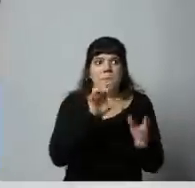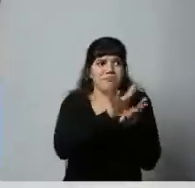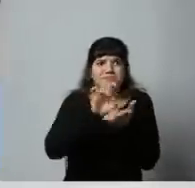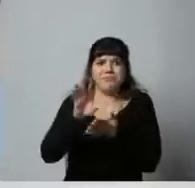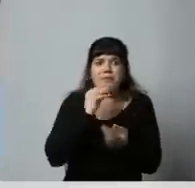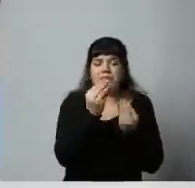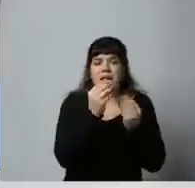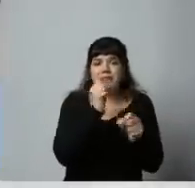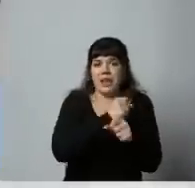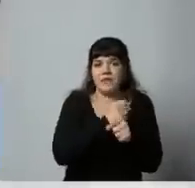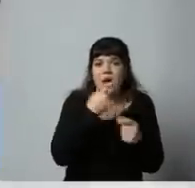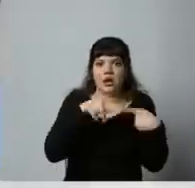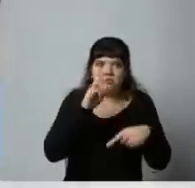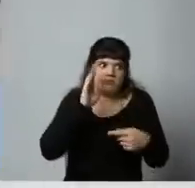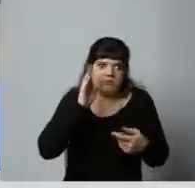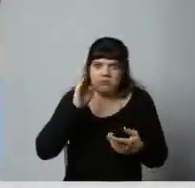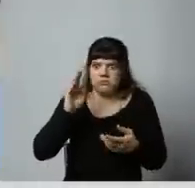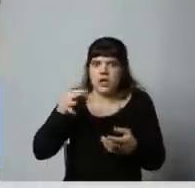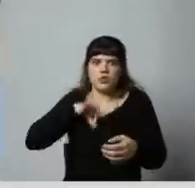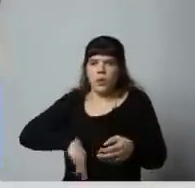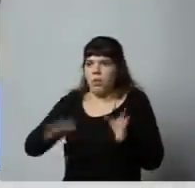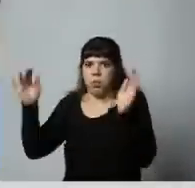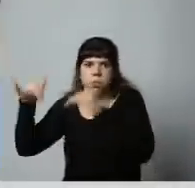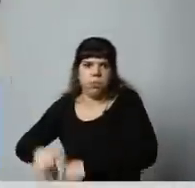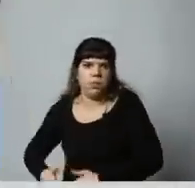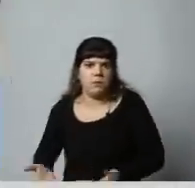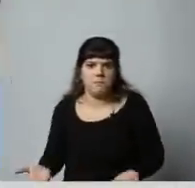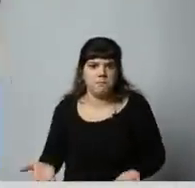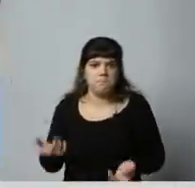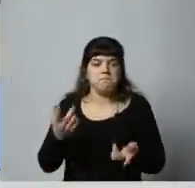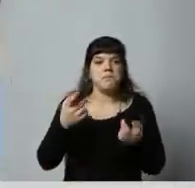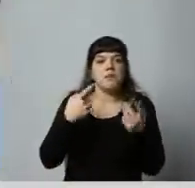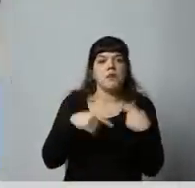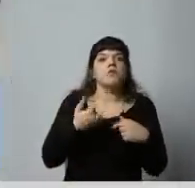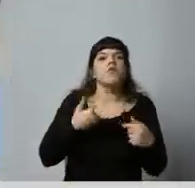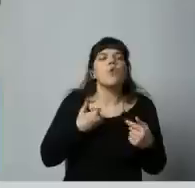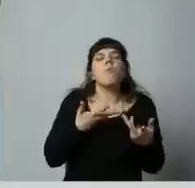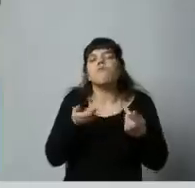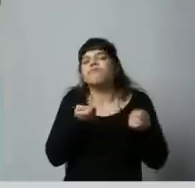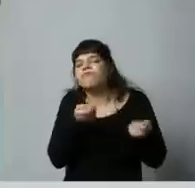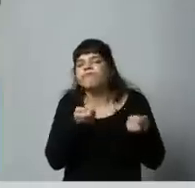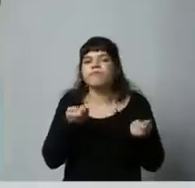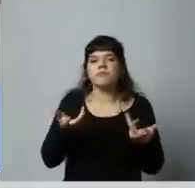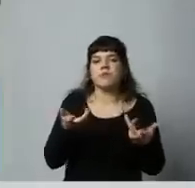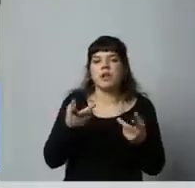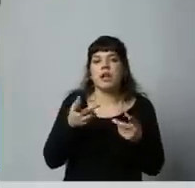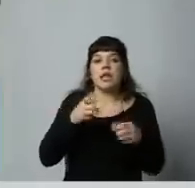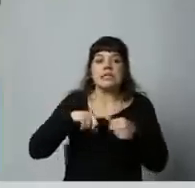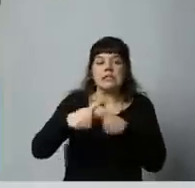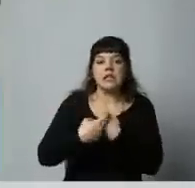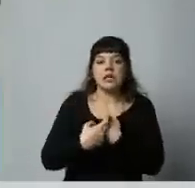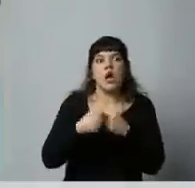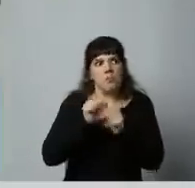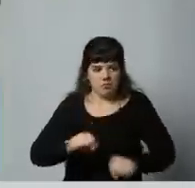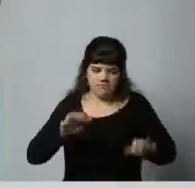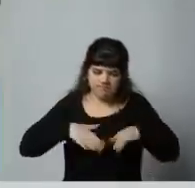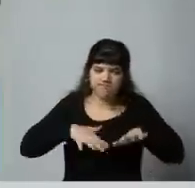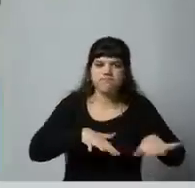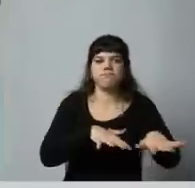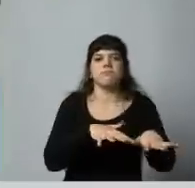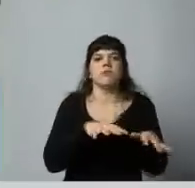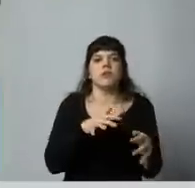reivindicaciones se deprimen no Entonces cuál es el punto de la estrategia del movimiento sindical apelar a la movilización apelar en donde se